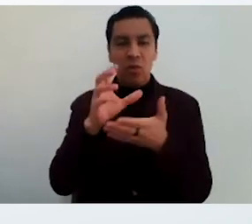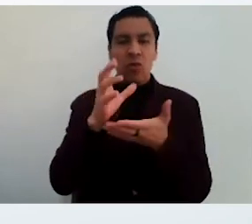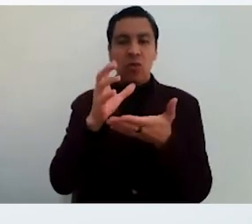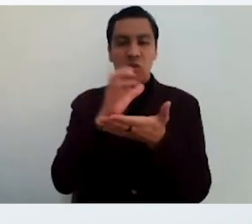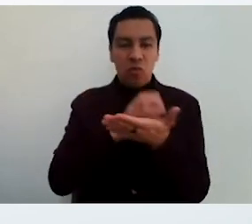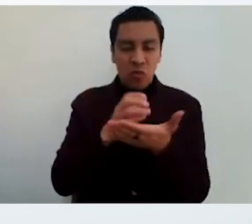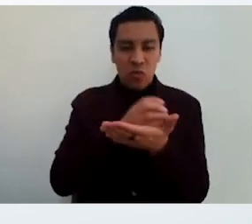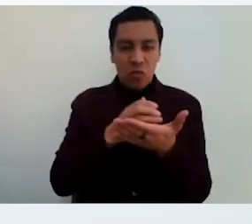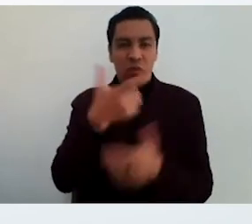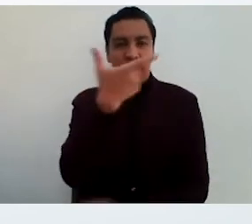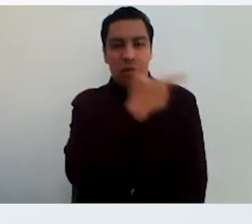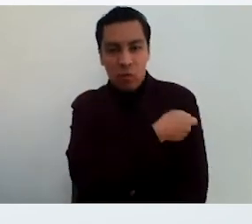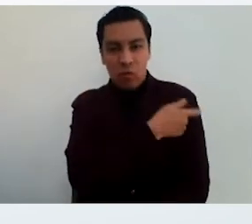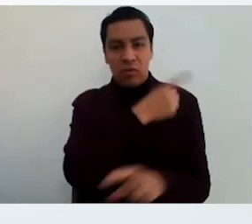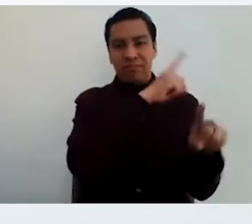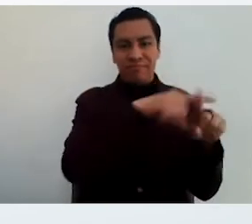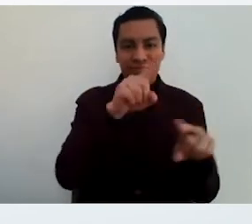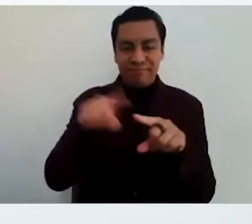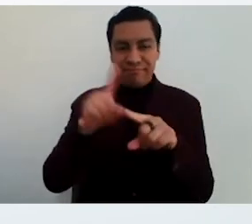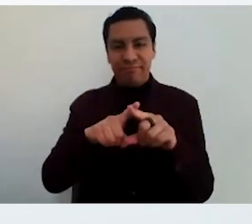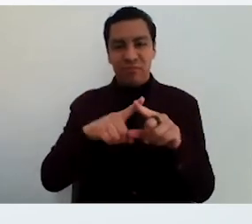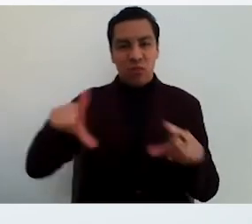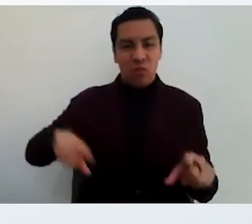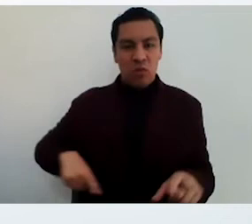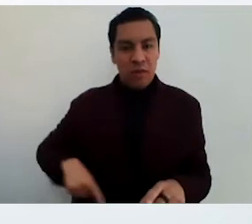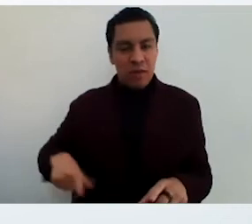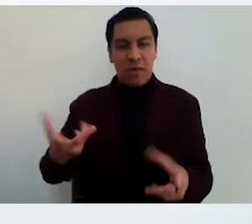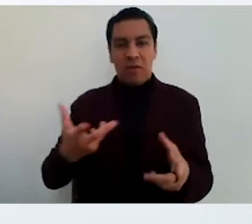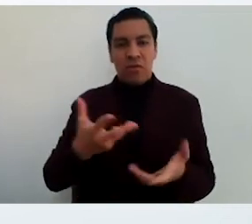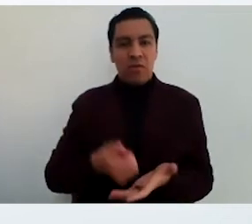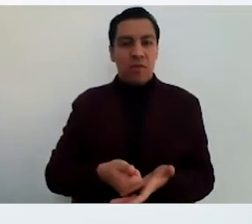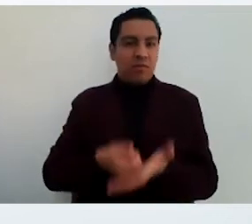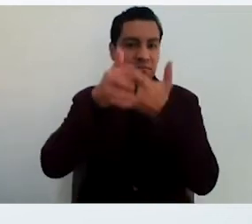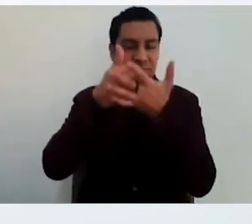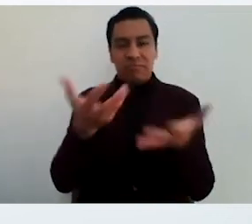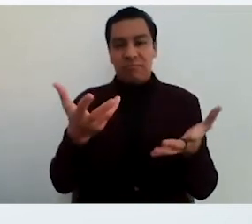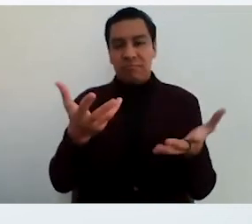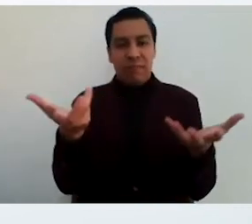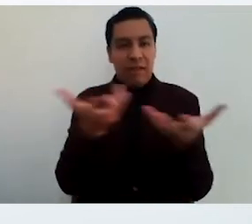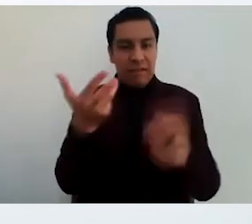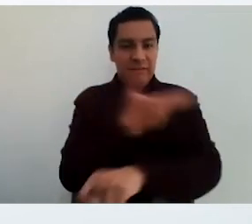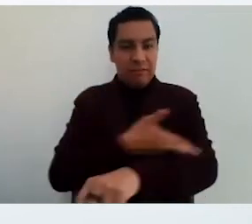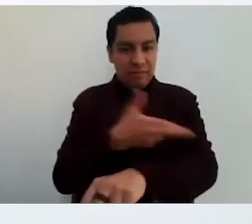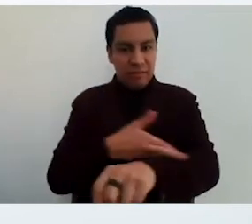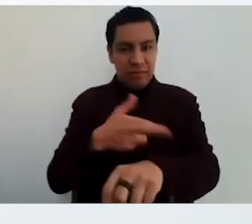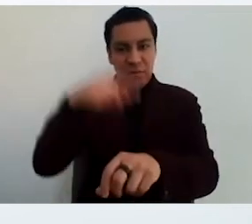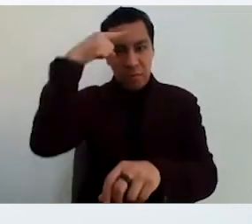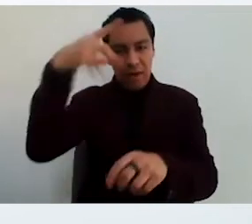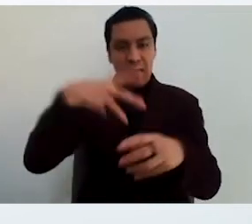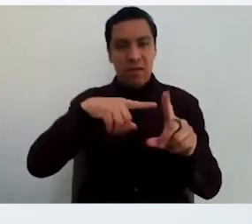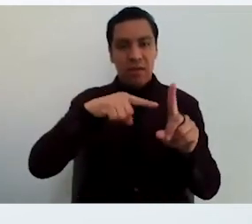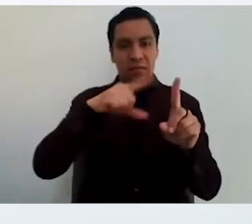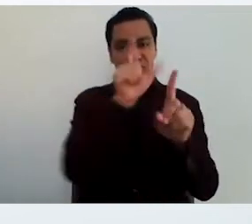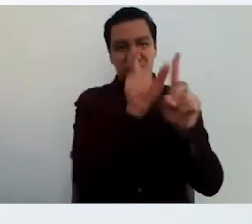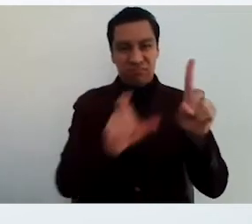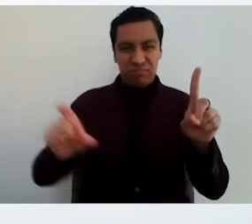acerca de saber si están teniendo efecto las mediciones, como tú nos has dicho? No es fácil decidirlo así.